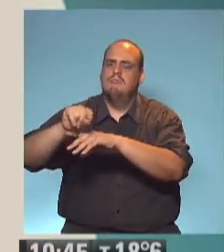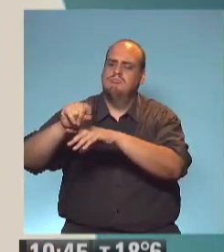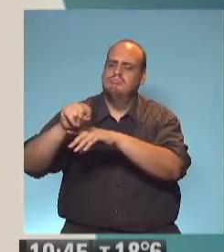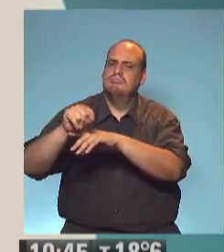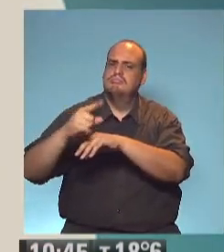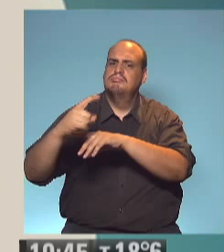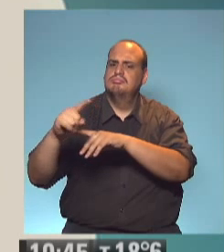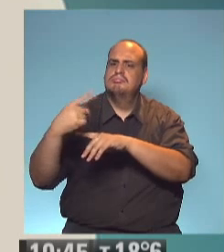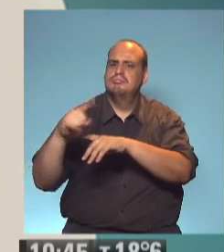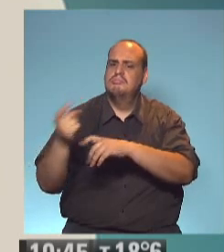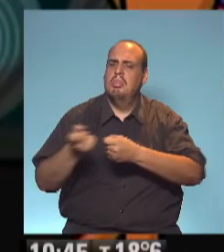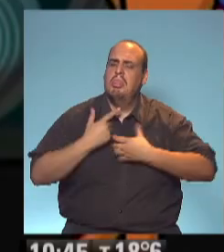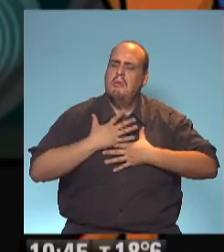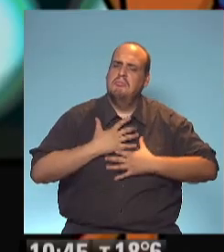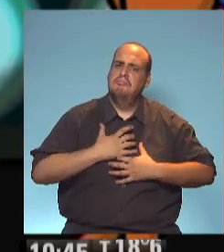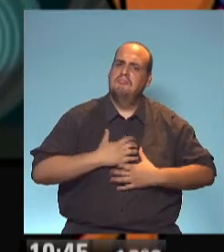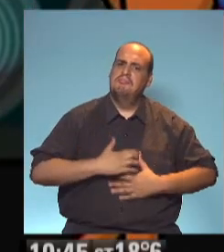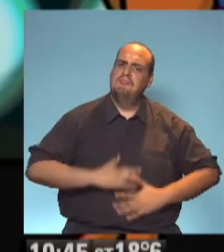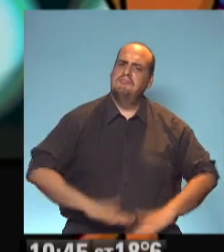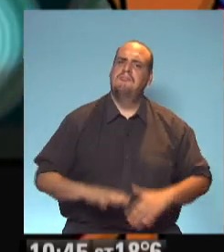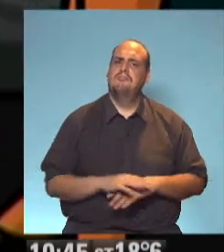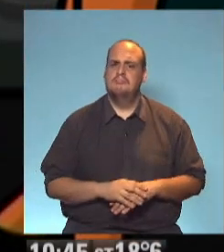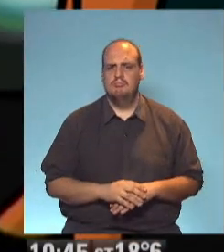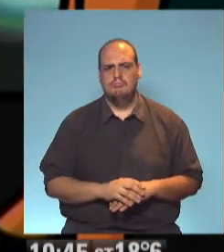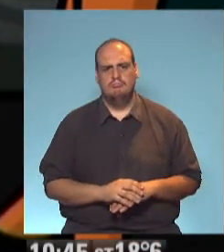cantar se consuela.